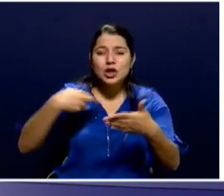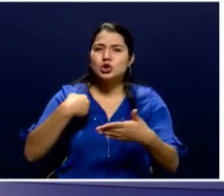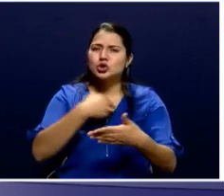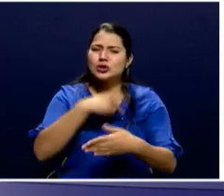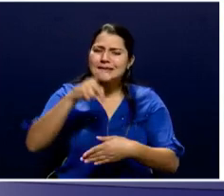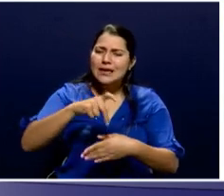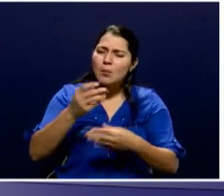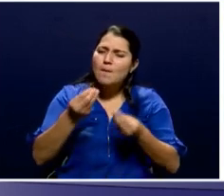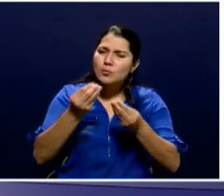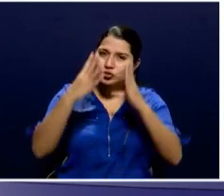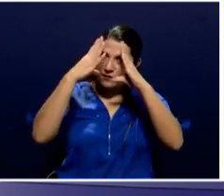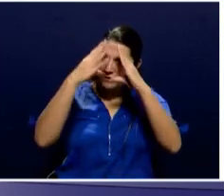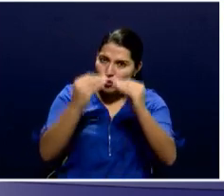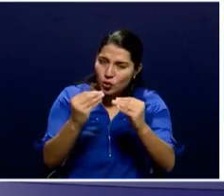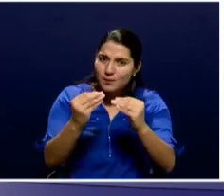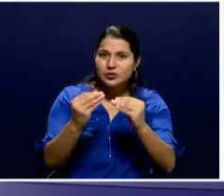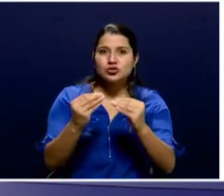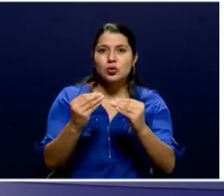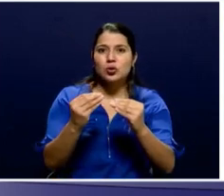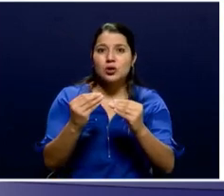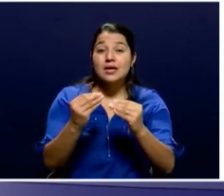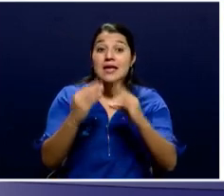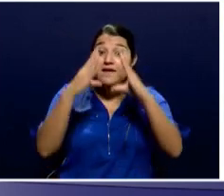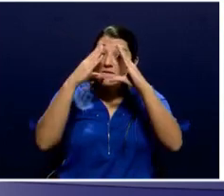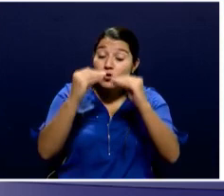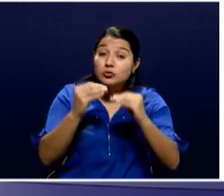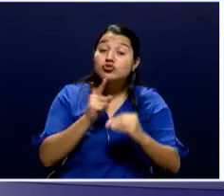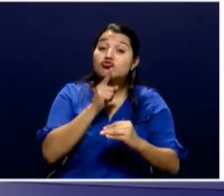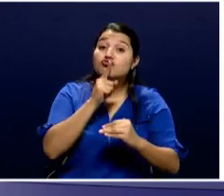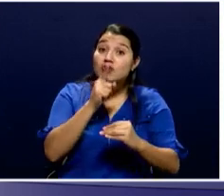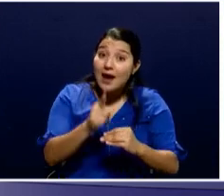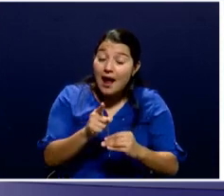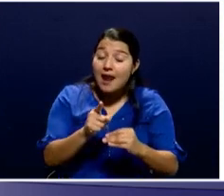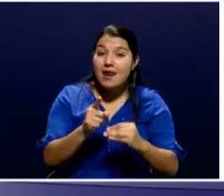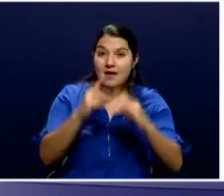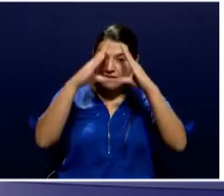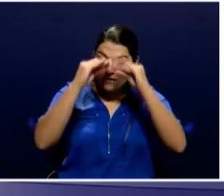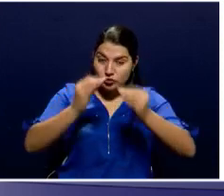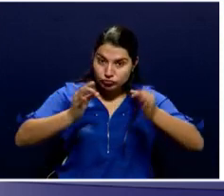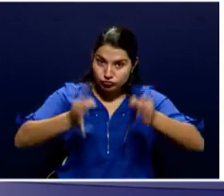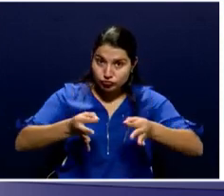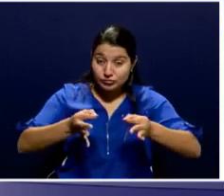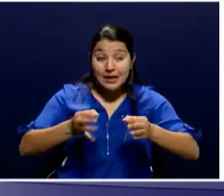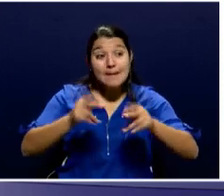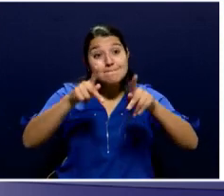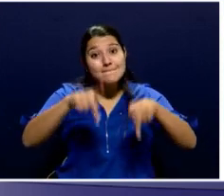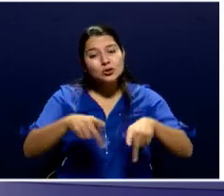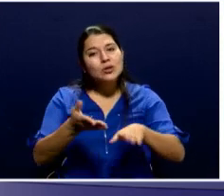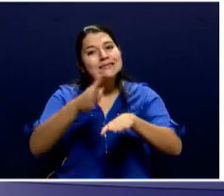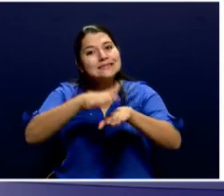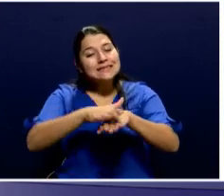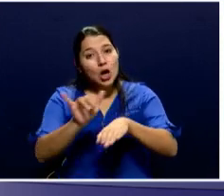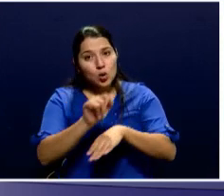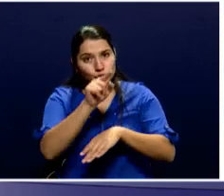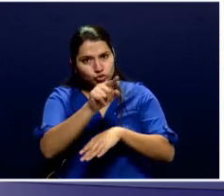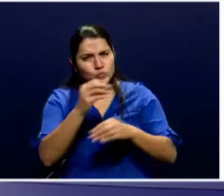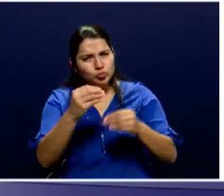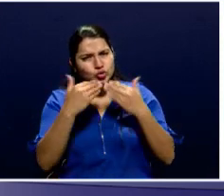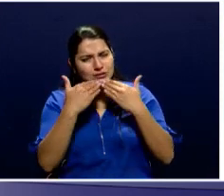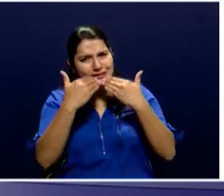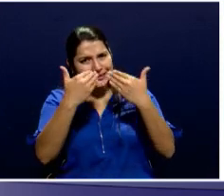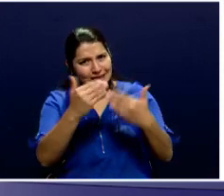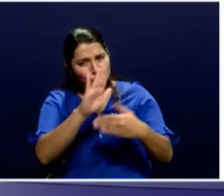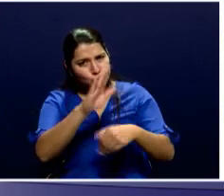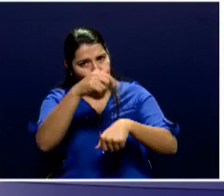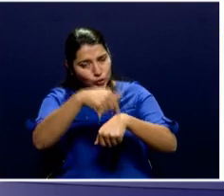muchísima información curada, información confiable de especialistas como usted. Le agradezco